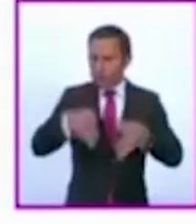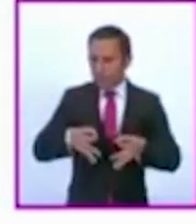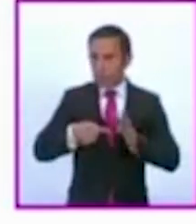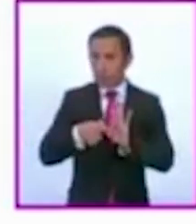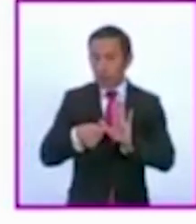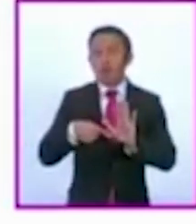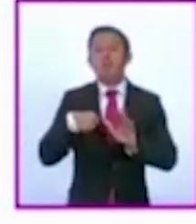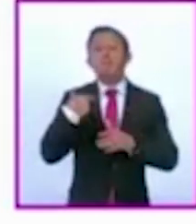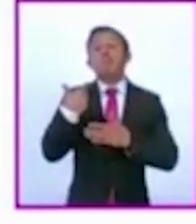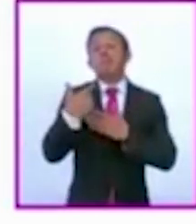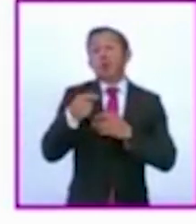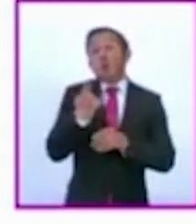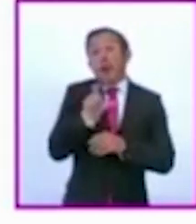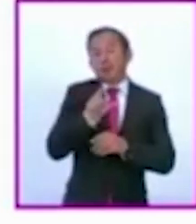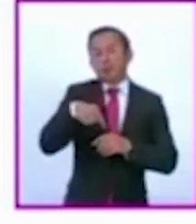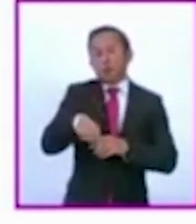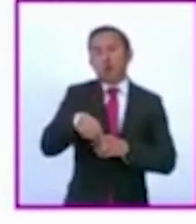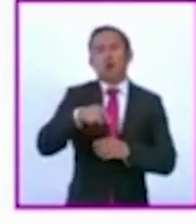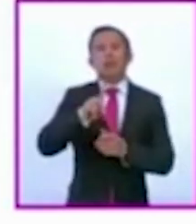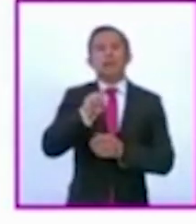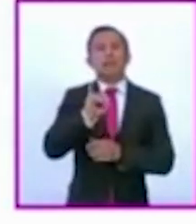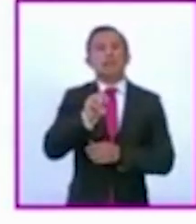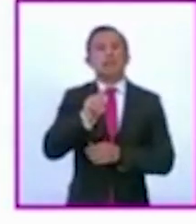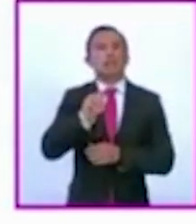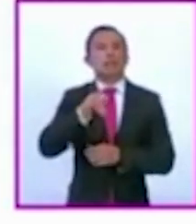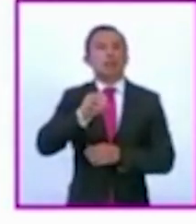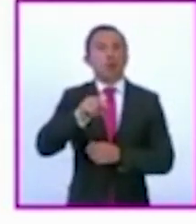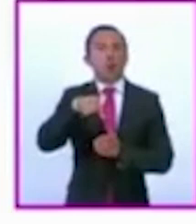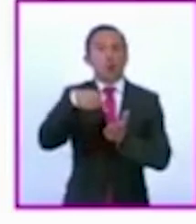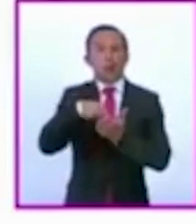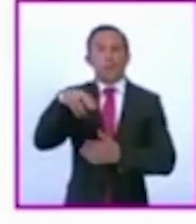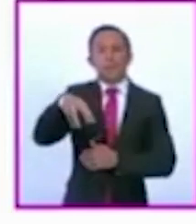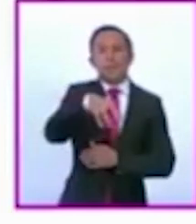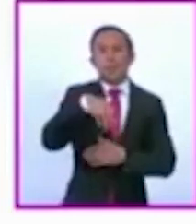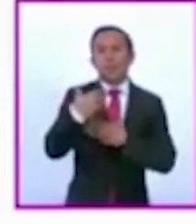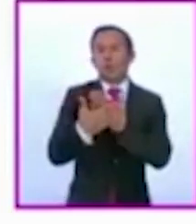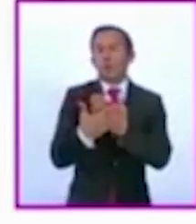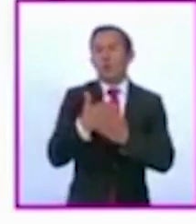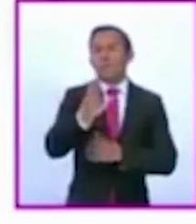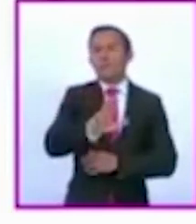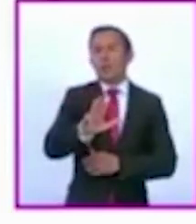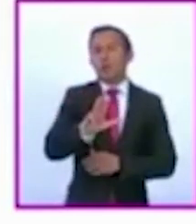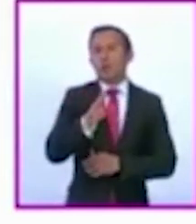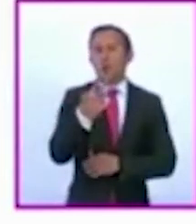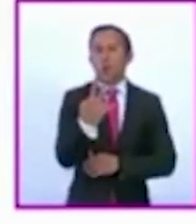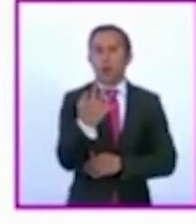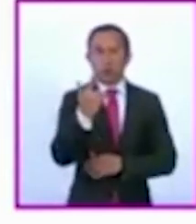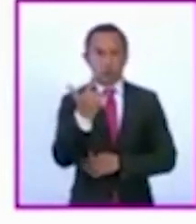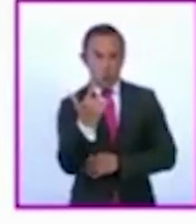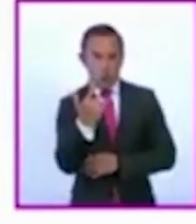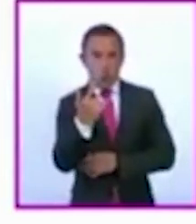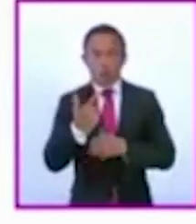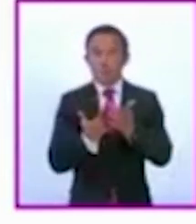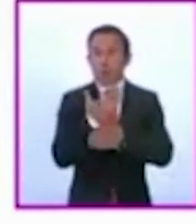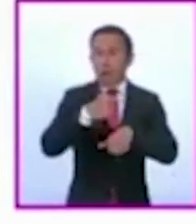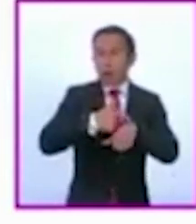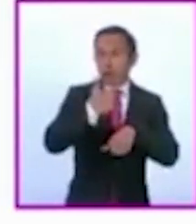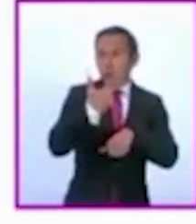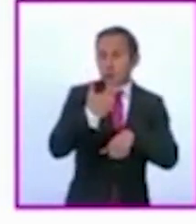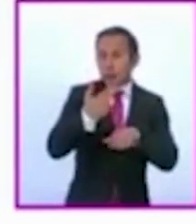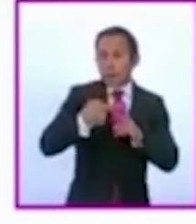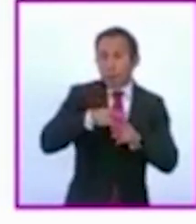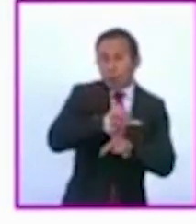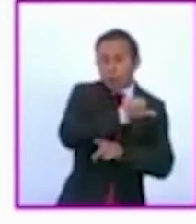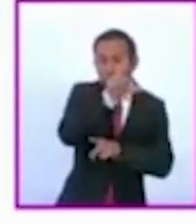distritales que comenzarán el próximo miércoles 4 de julio a partir de las 8 horas de acuerdo con los datos